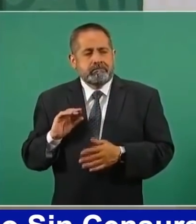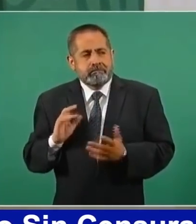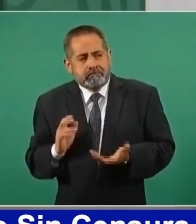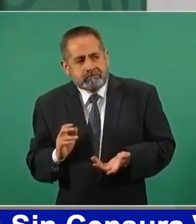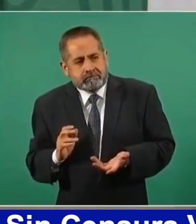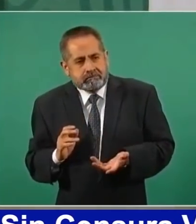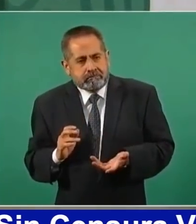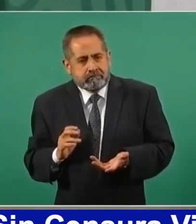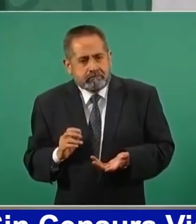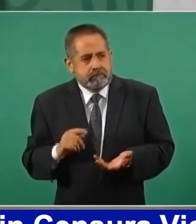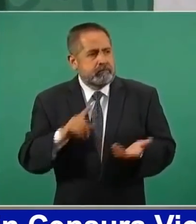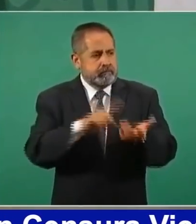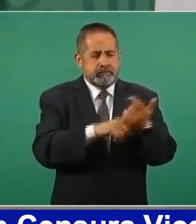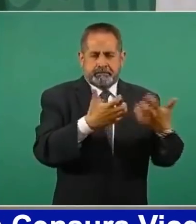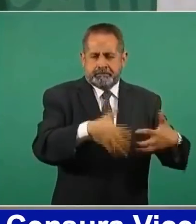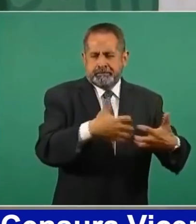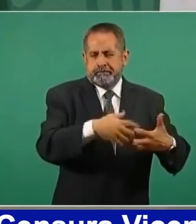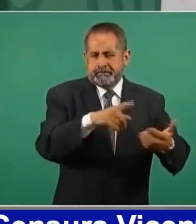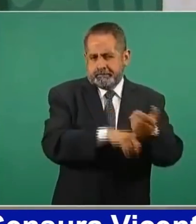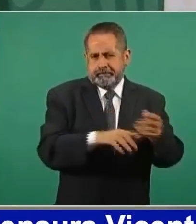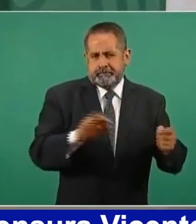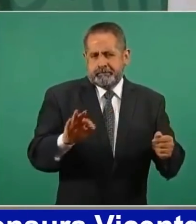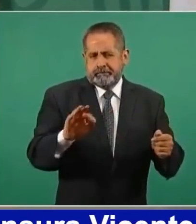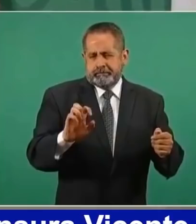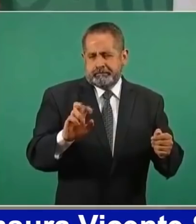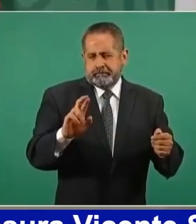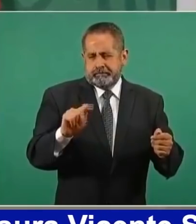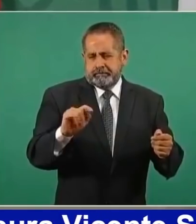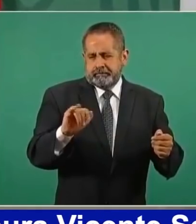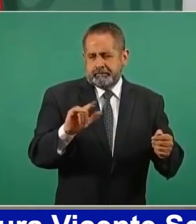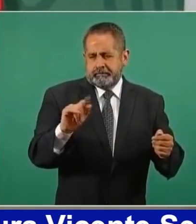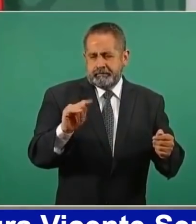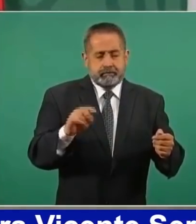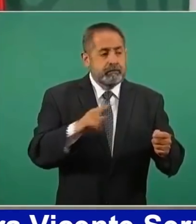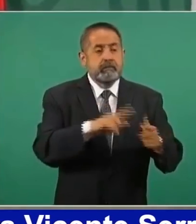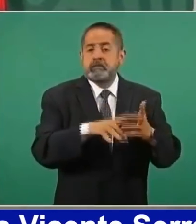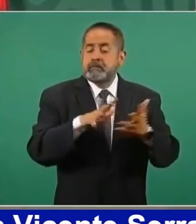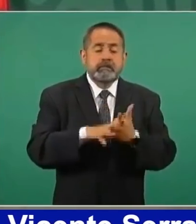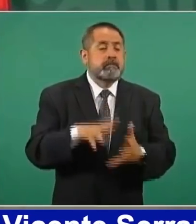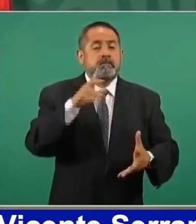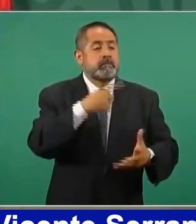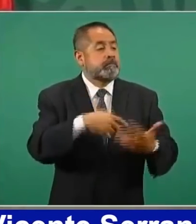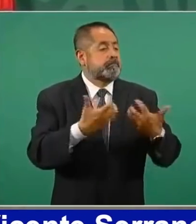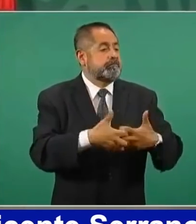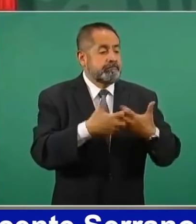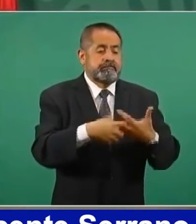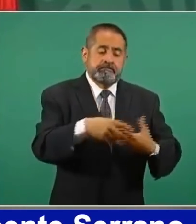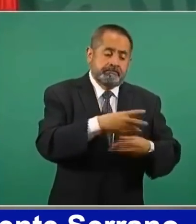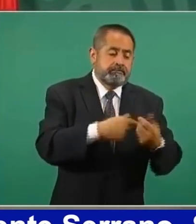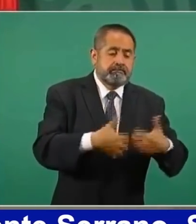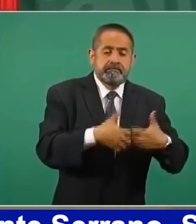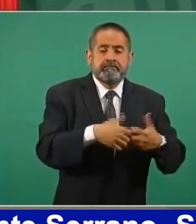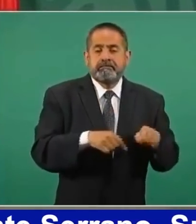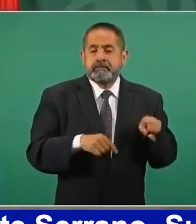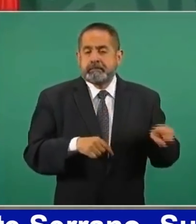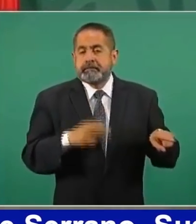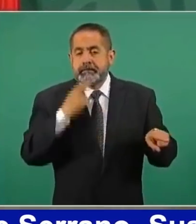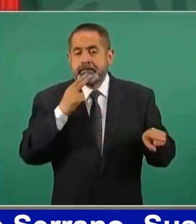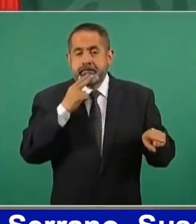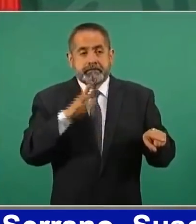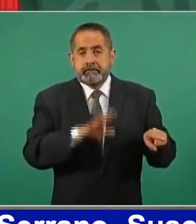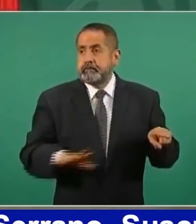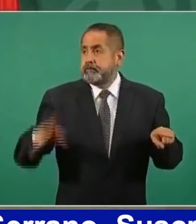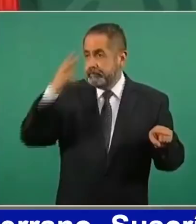a quienes producen fertilizantes, porque la mayor parte de los fertilizantes que se utilizan